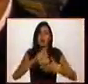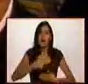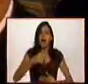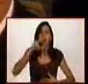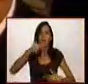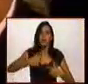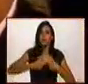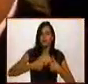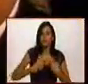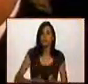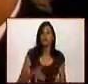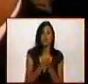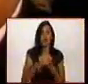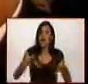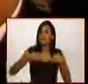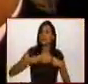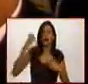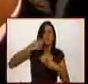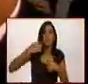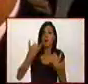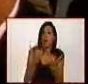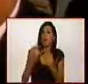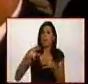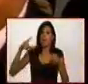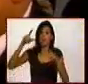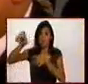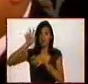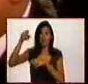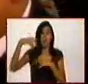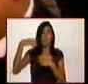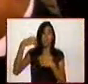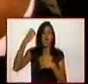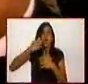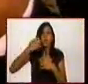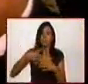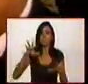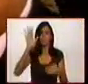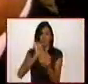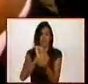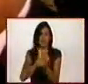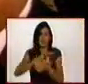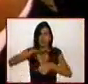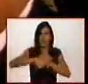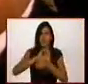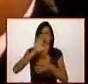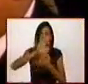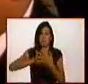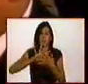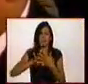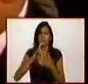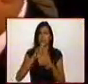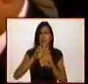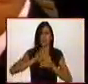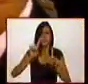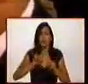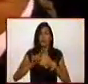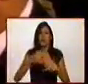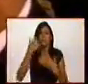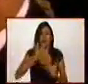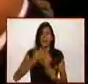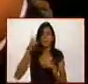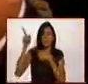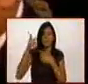podemos aceptar que Europa monte en un avión, primero meta en una cárcel. No podemos aceptar nuevos Guantánamos en